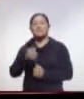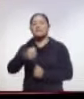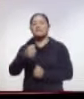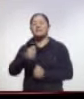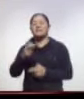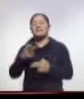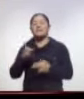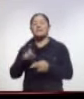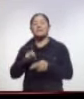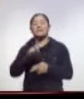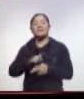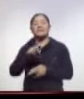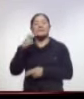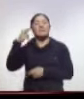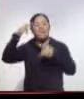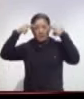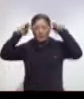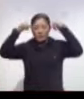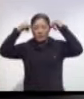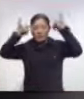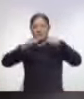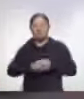Guamantla. Muy buena tarde, regresamos con más.